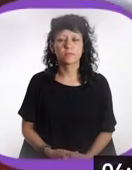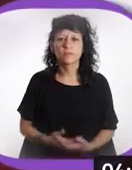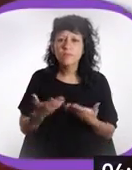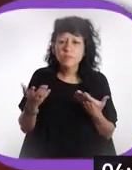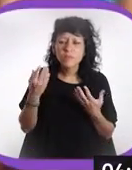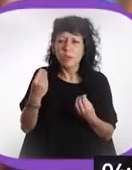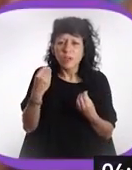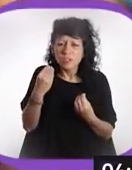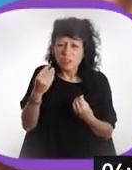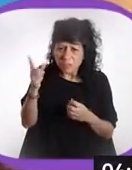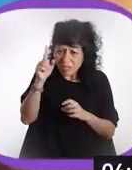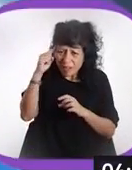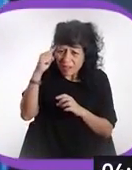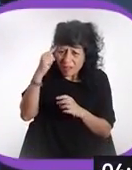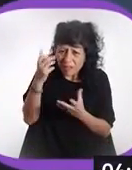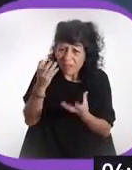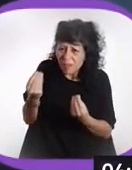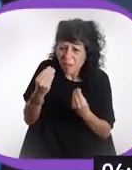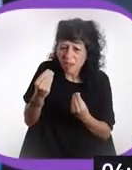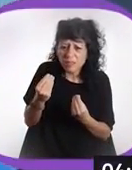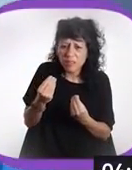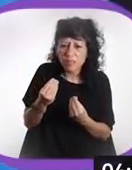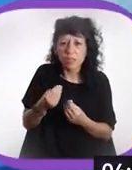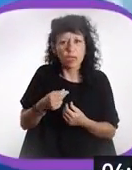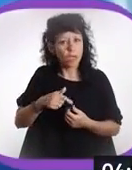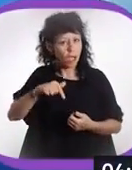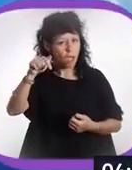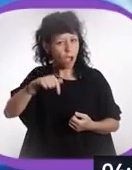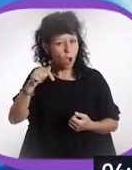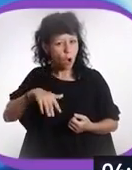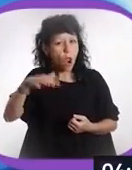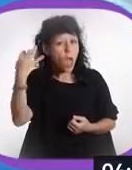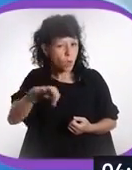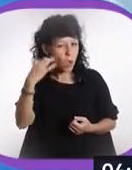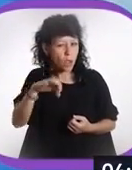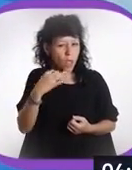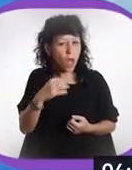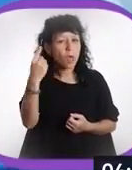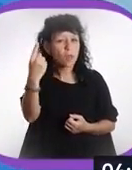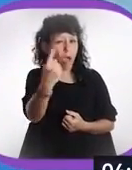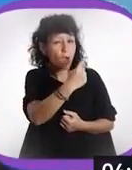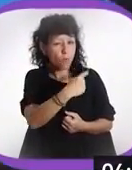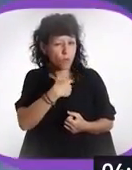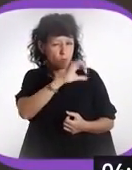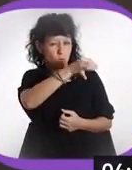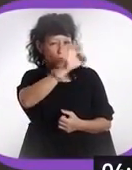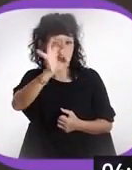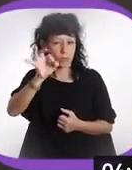¡Zig, se te zafó un tornillo! ¿Qué sucede? ¡Ay, ahora sé la verdad respecto a cada uno de